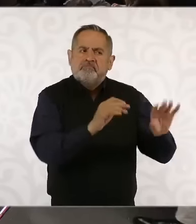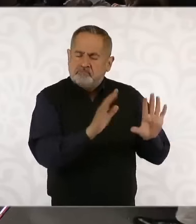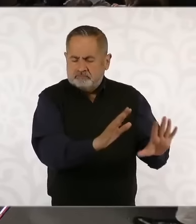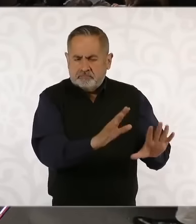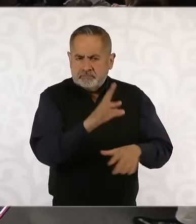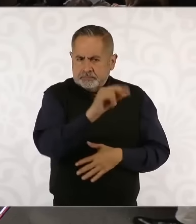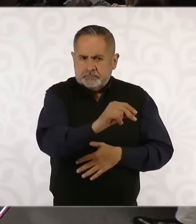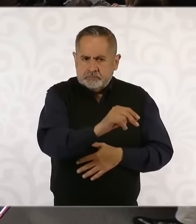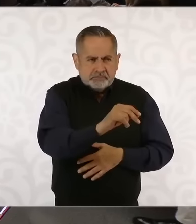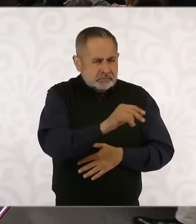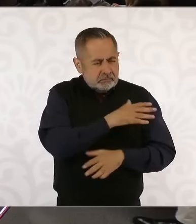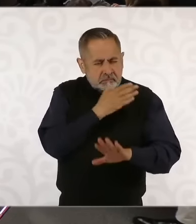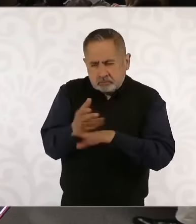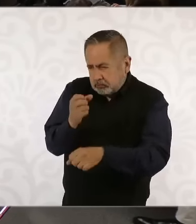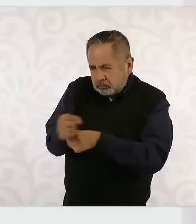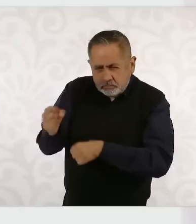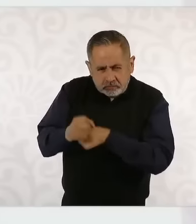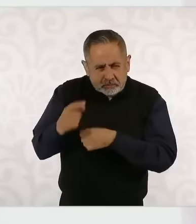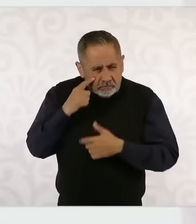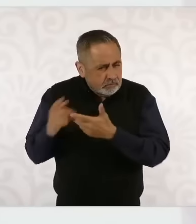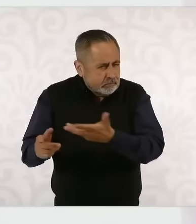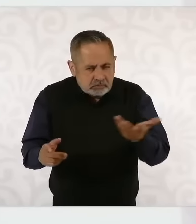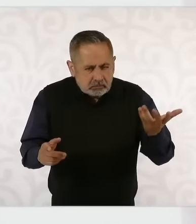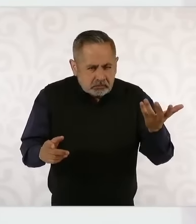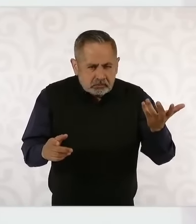y menos con